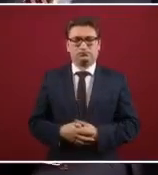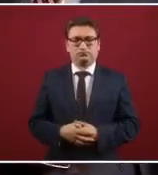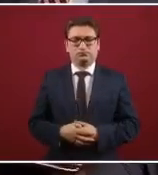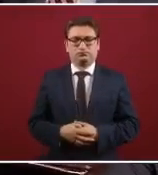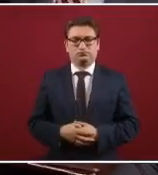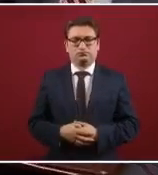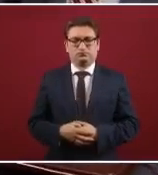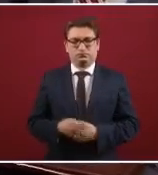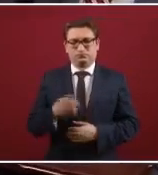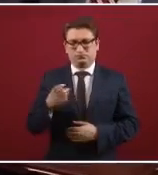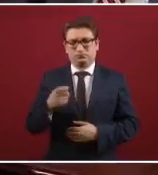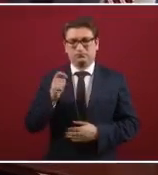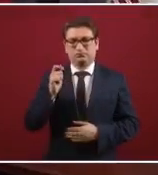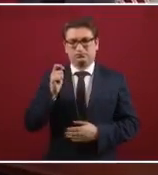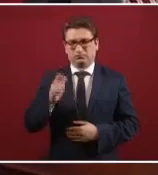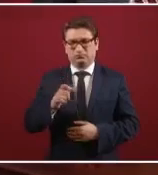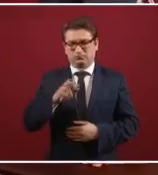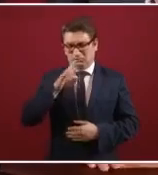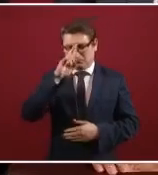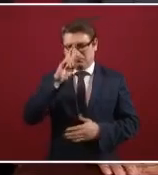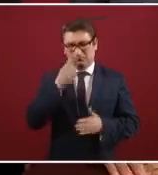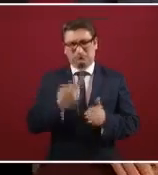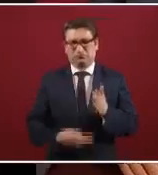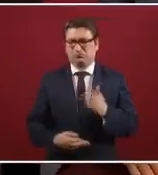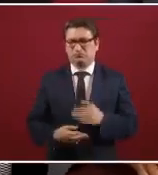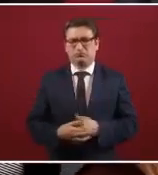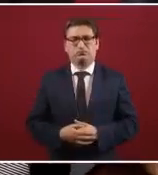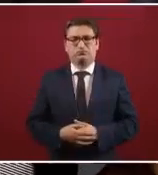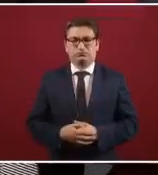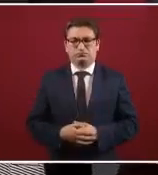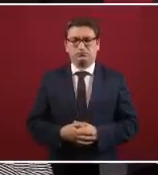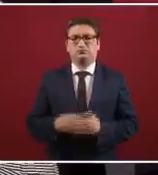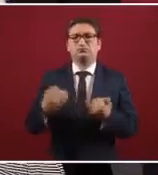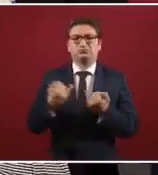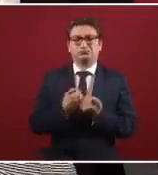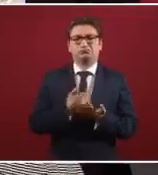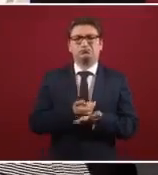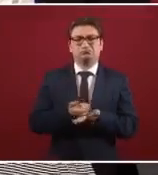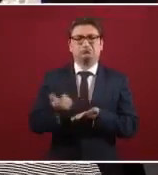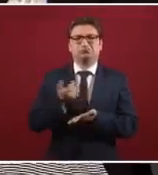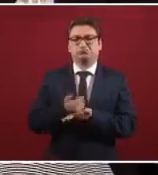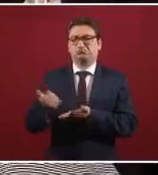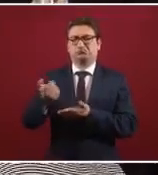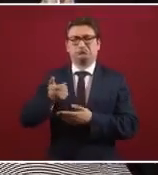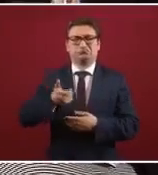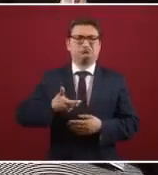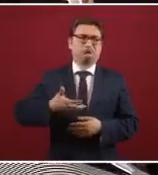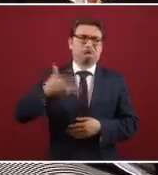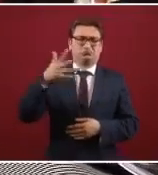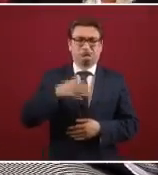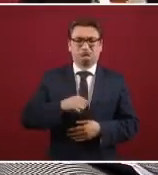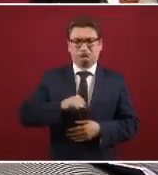es algo ofensivo y sueldos elevados